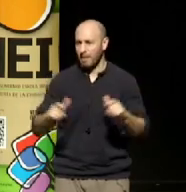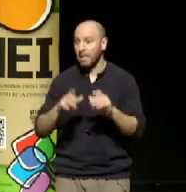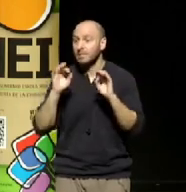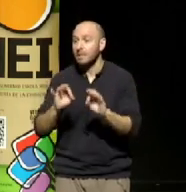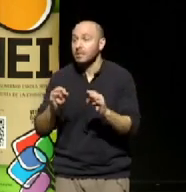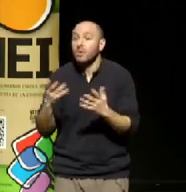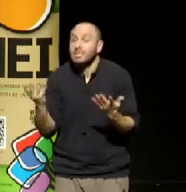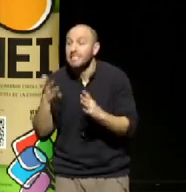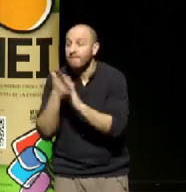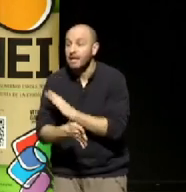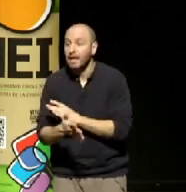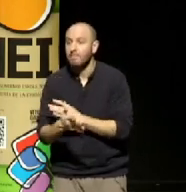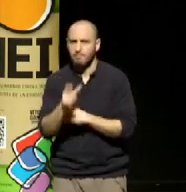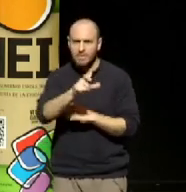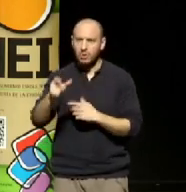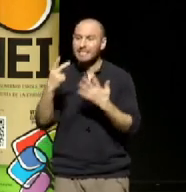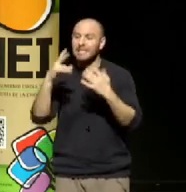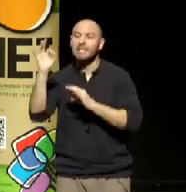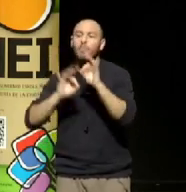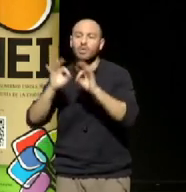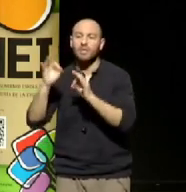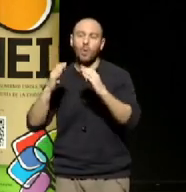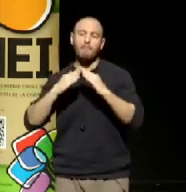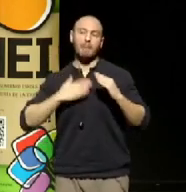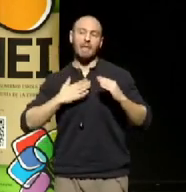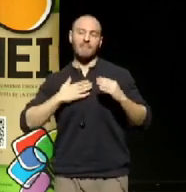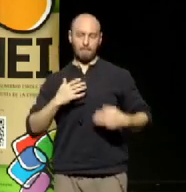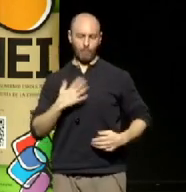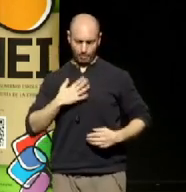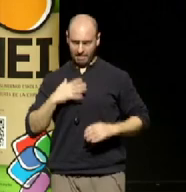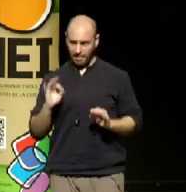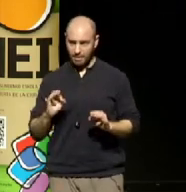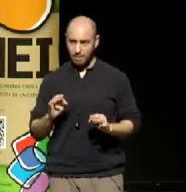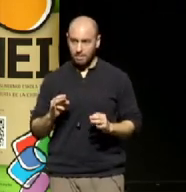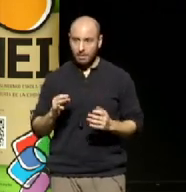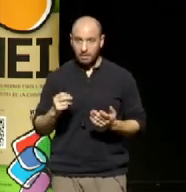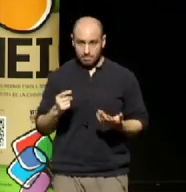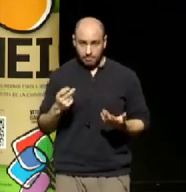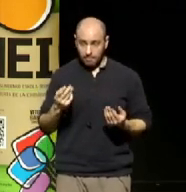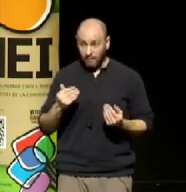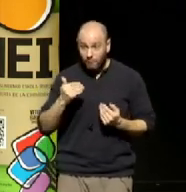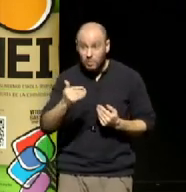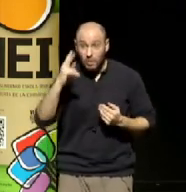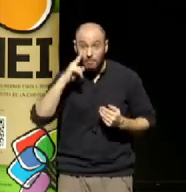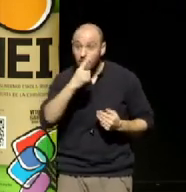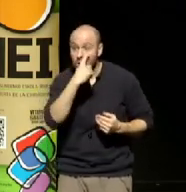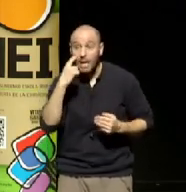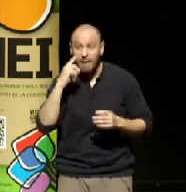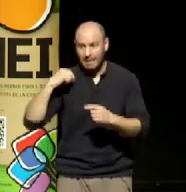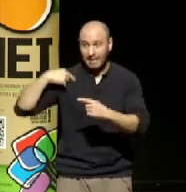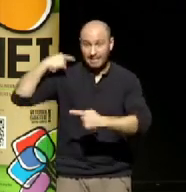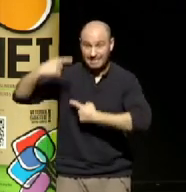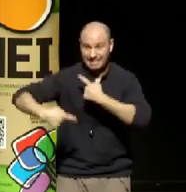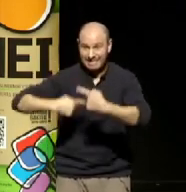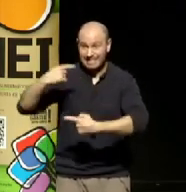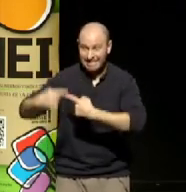importante, el 70% vivienda en propiedad. Vamos a ver unas transmisiones intergeneracionales de patrimonio,